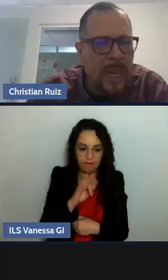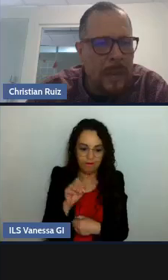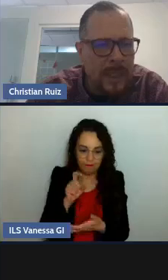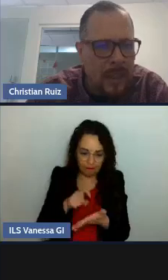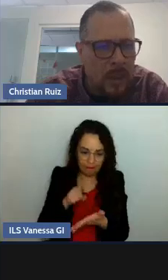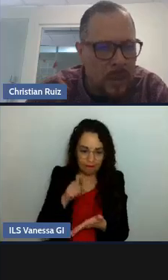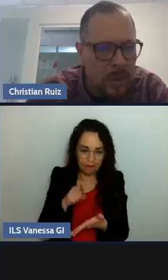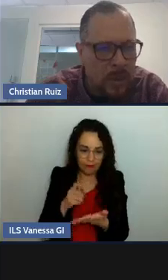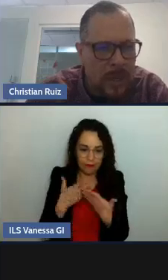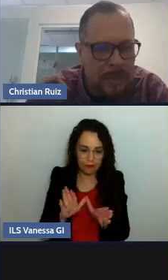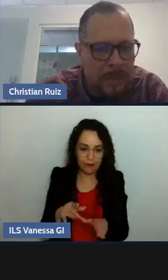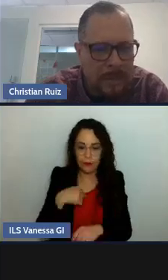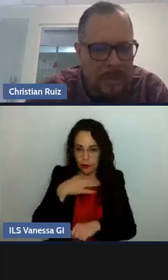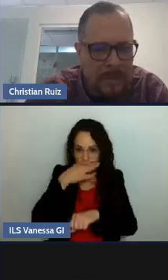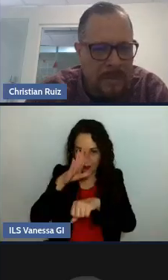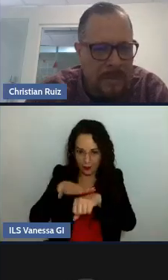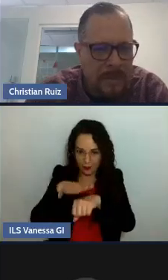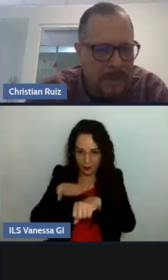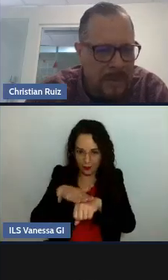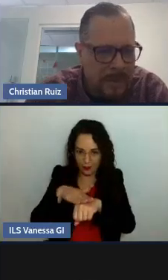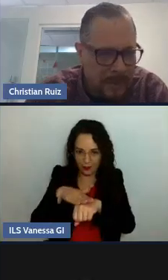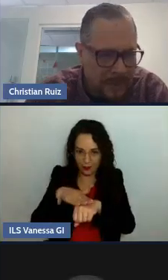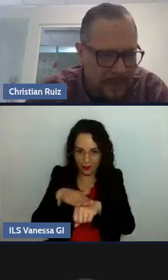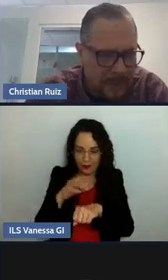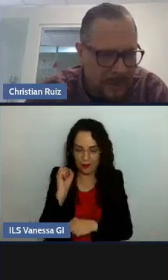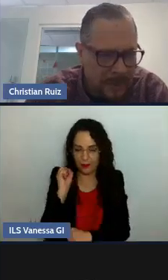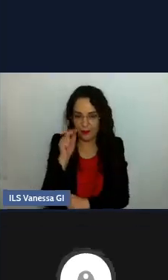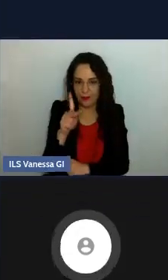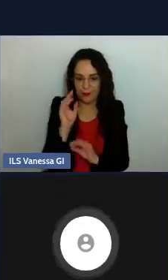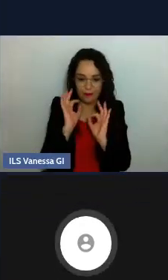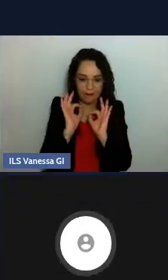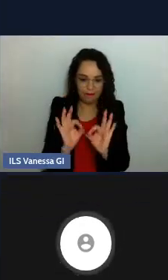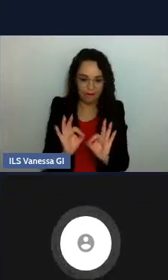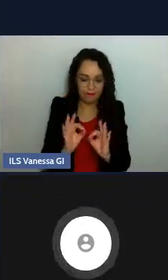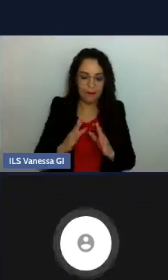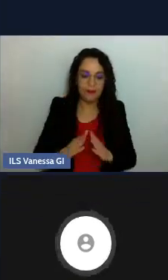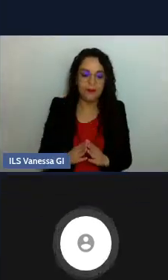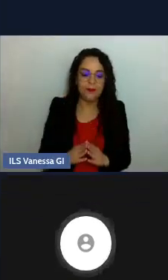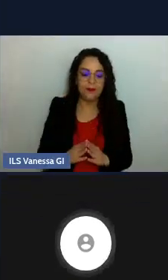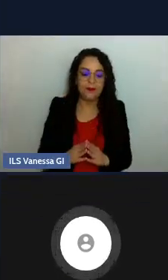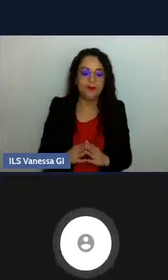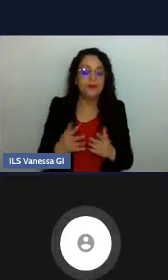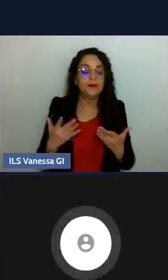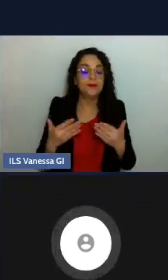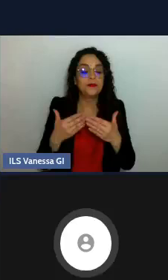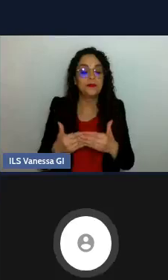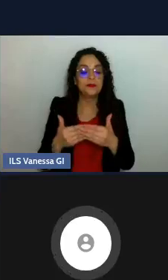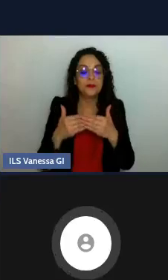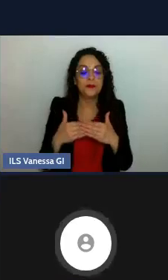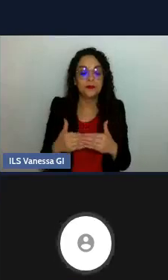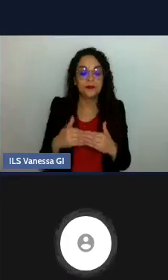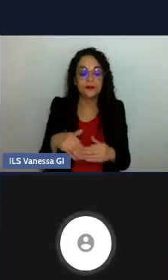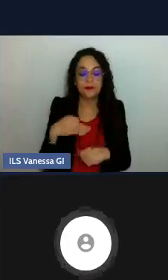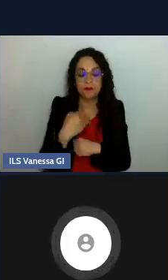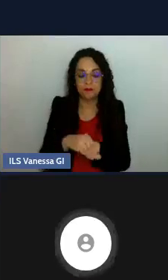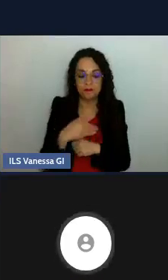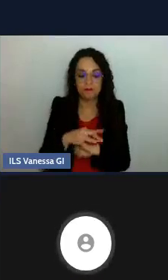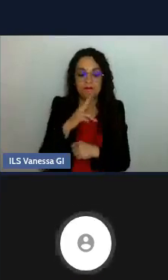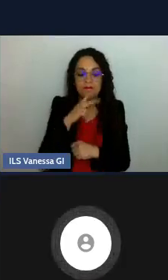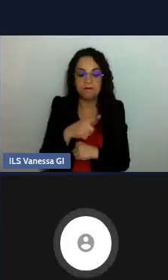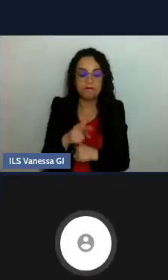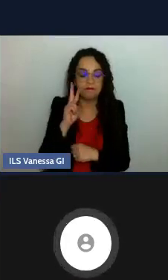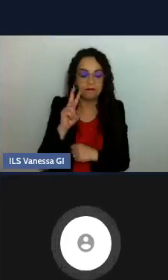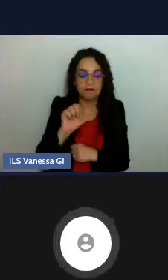con mucho gusto le estaré avisando, doctora. Perfecto. Entonces, si gustas, pasamos a la siguiente, en lo que lo intentan,